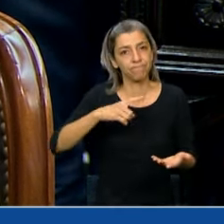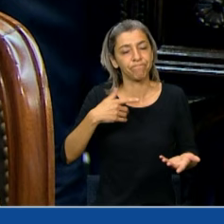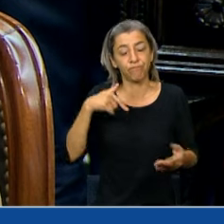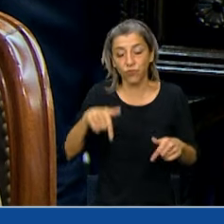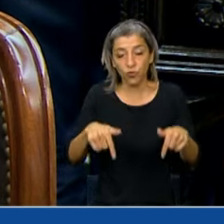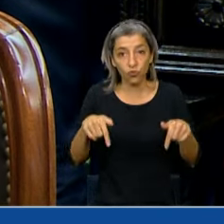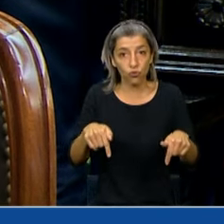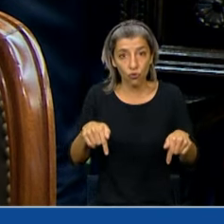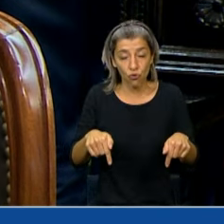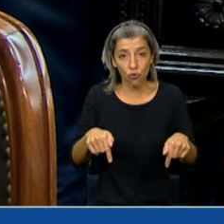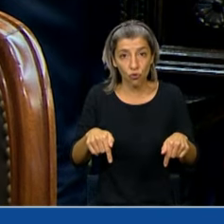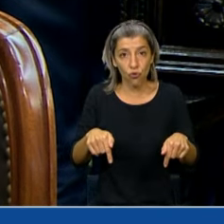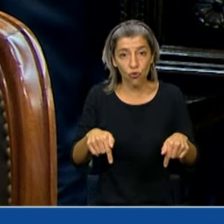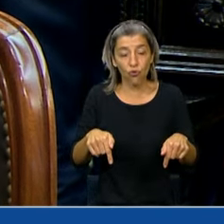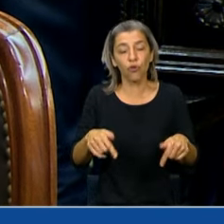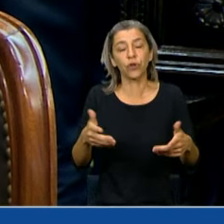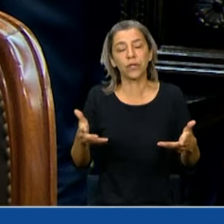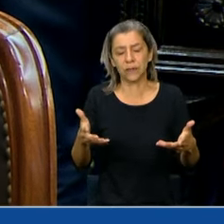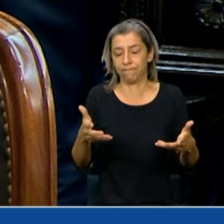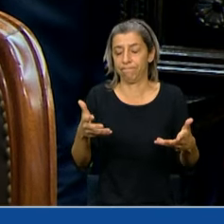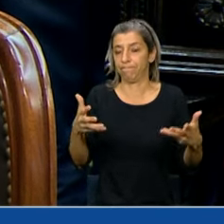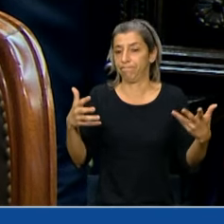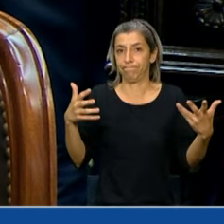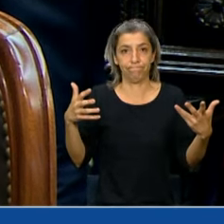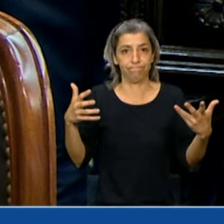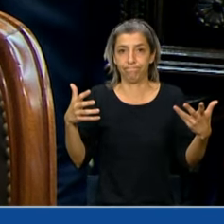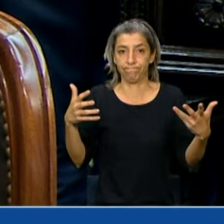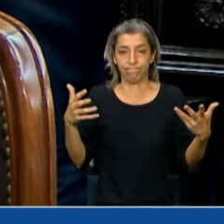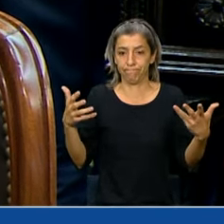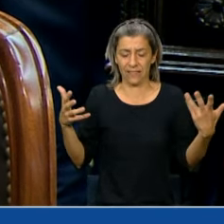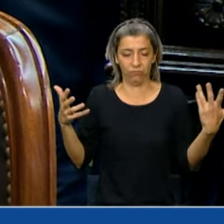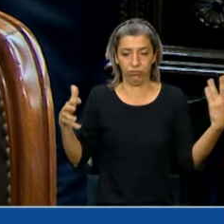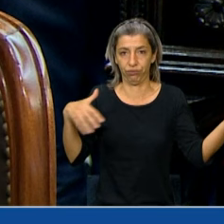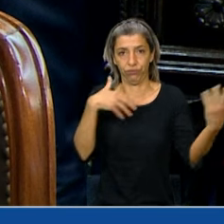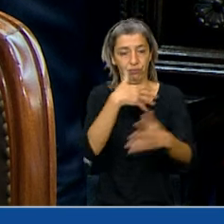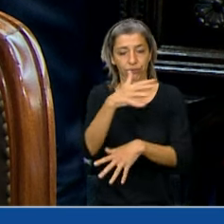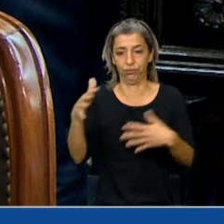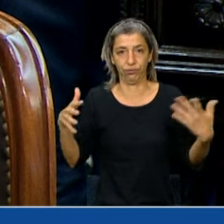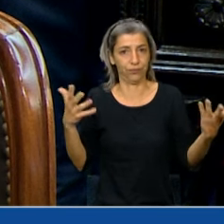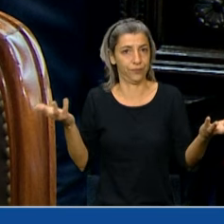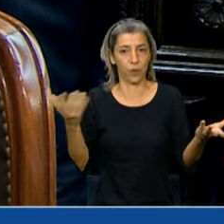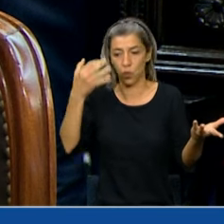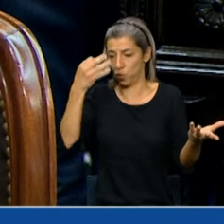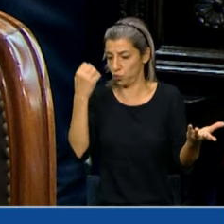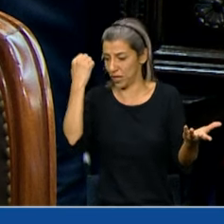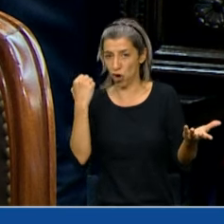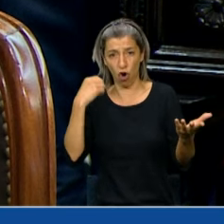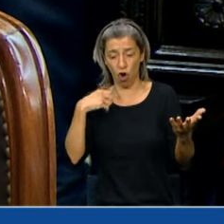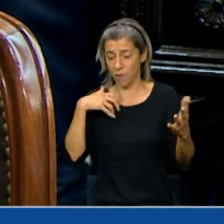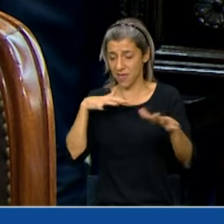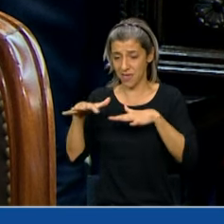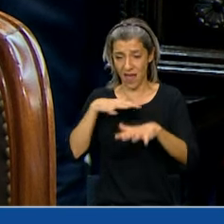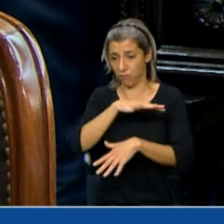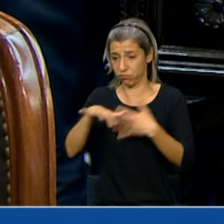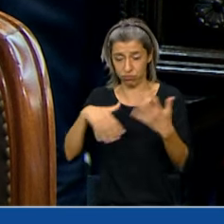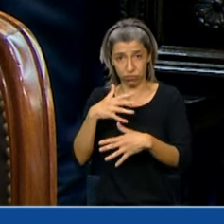principalmente es un desorden absoluto en el marco de una crisis económica y una crisis habitacional